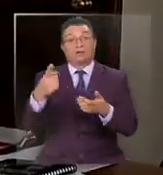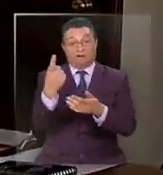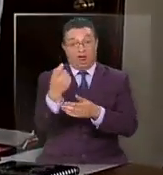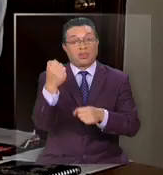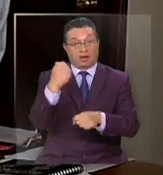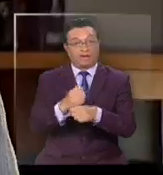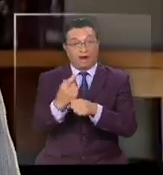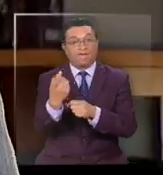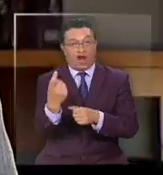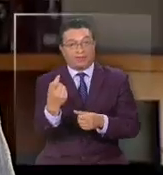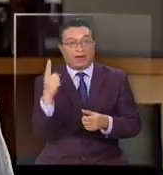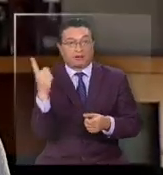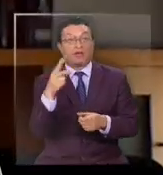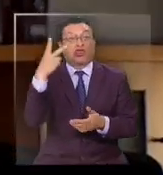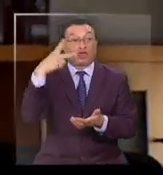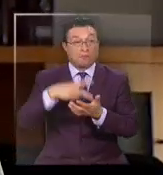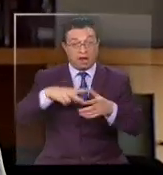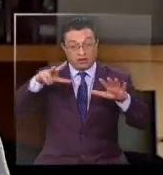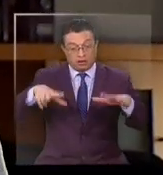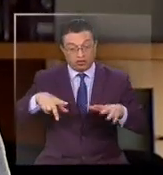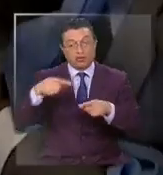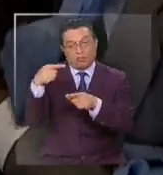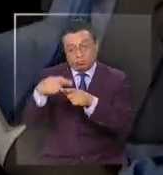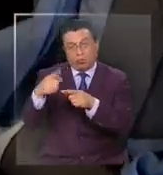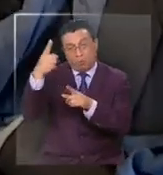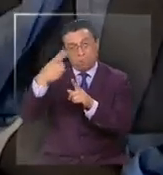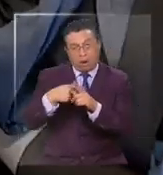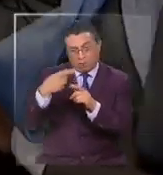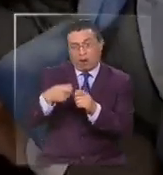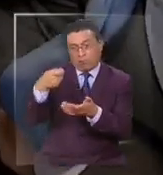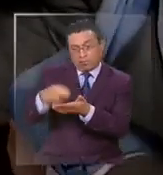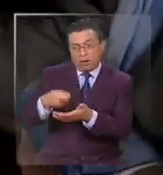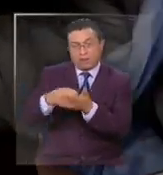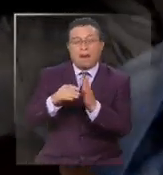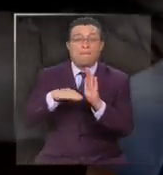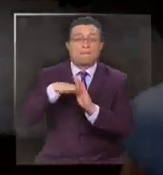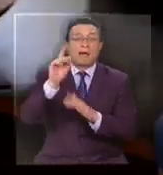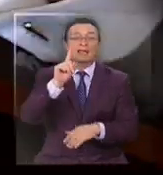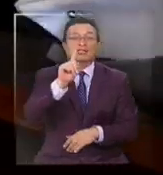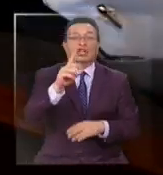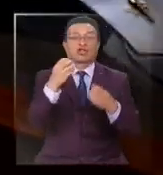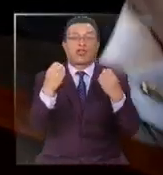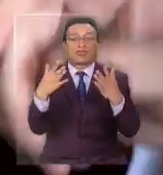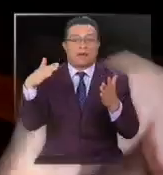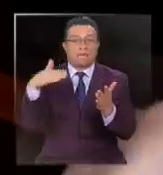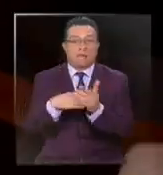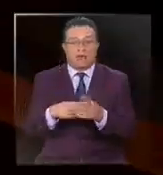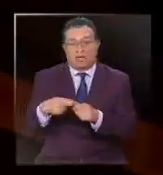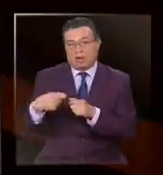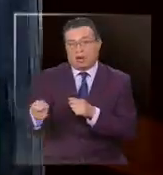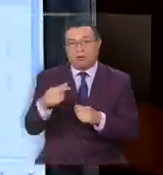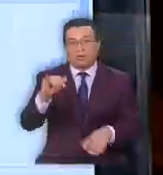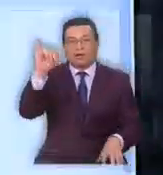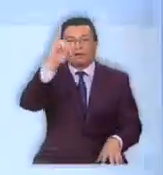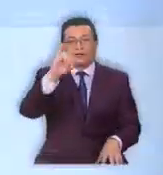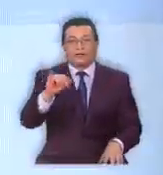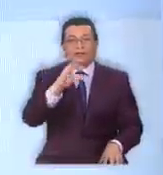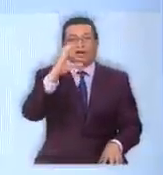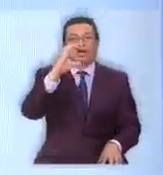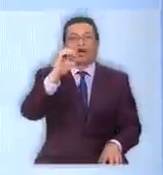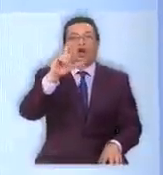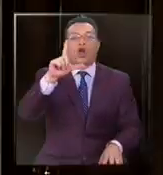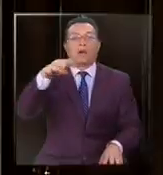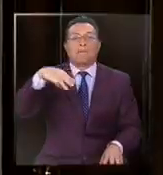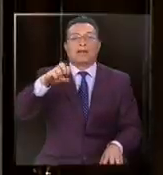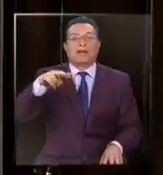durante todo el 2018 cotizó mensualmente más de 110.000 pesos en la ISAPRE Colmena. El